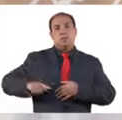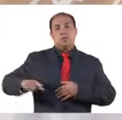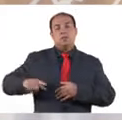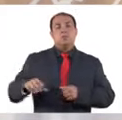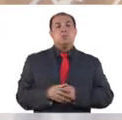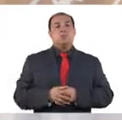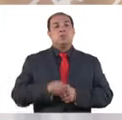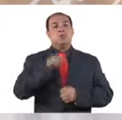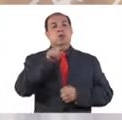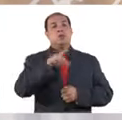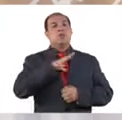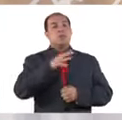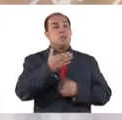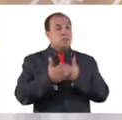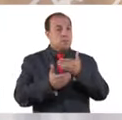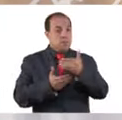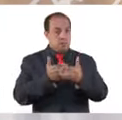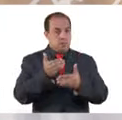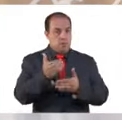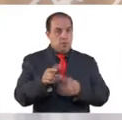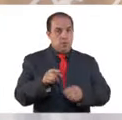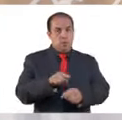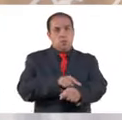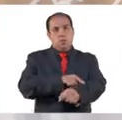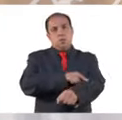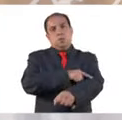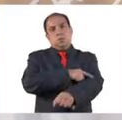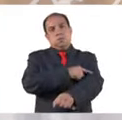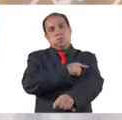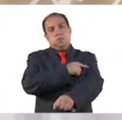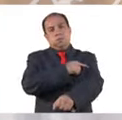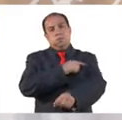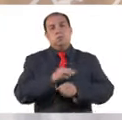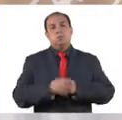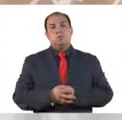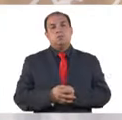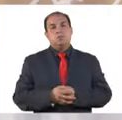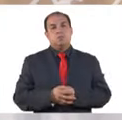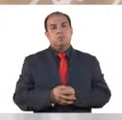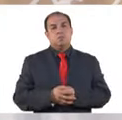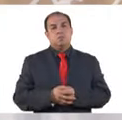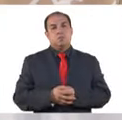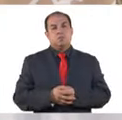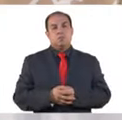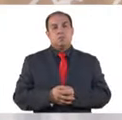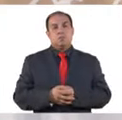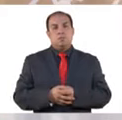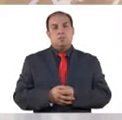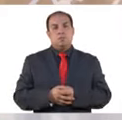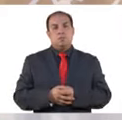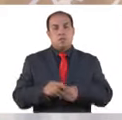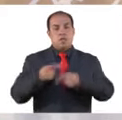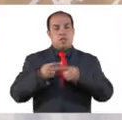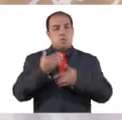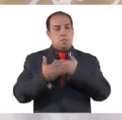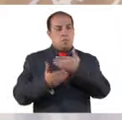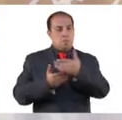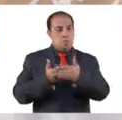tenía o tienen procesos muy largos, con muchas inercias para